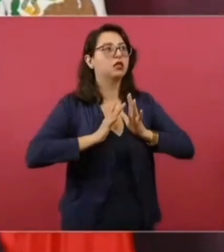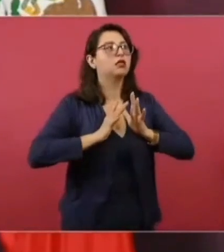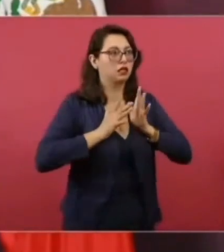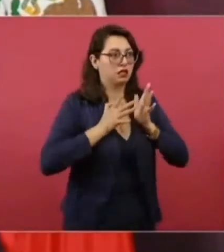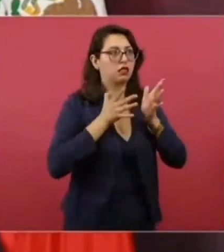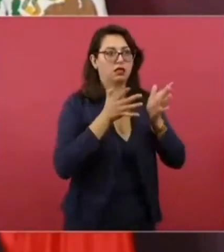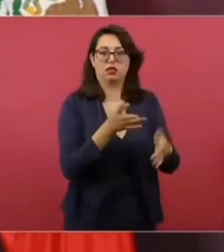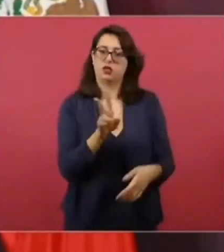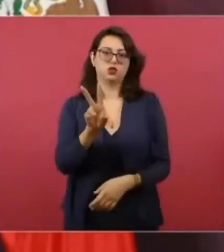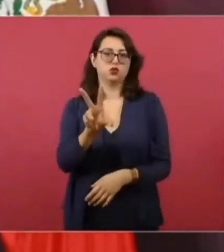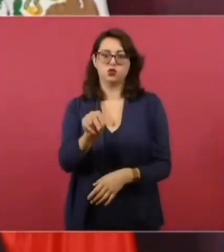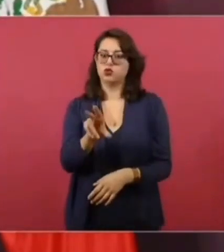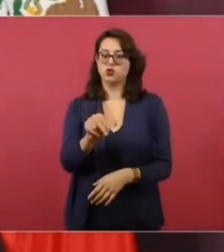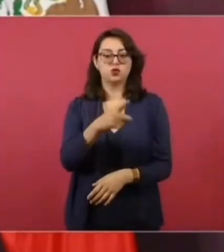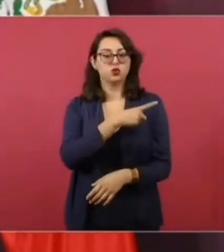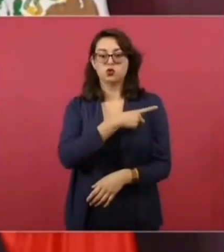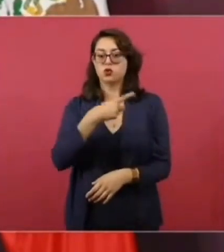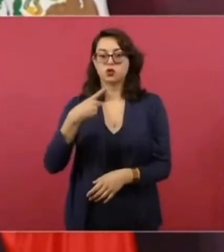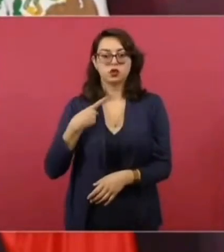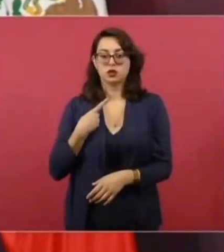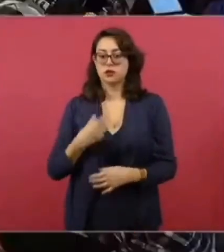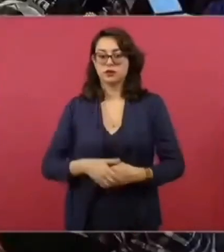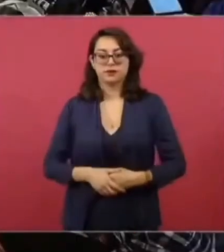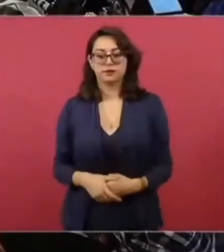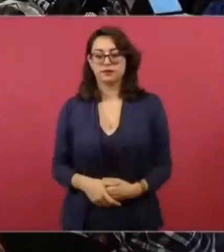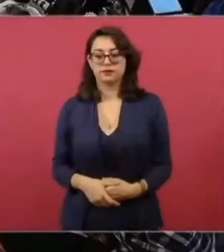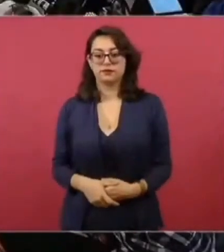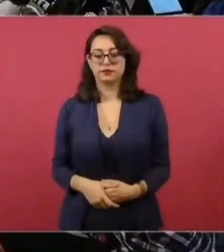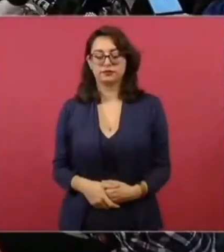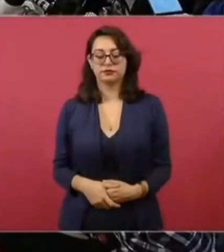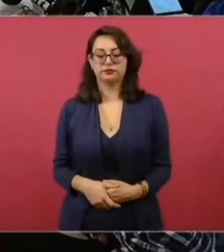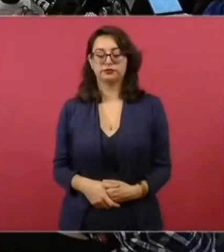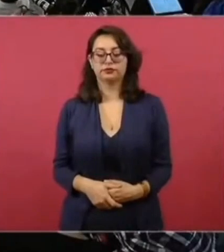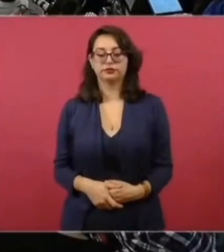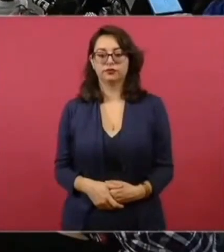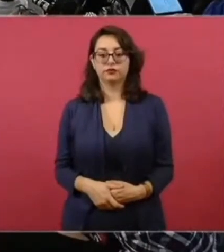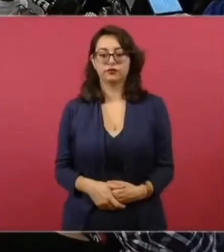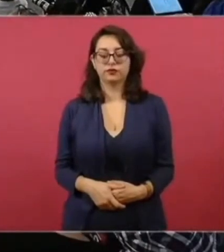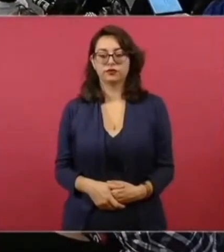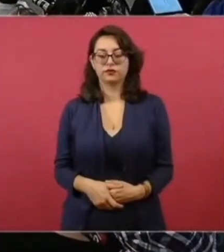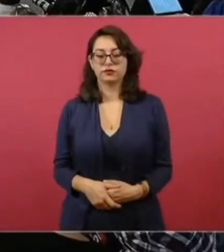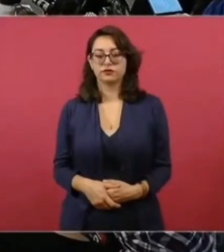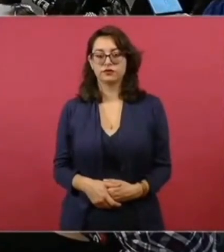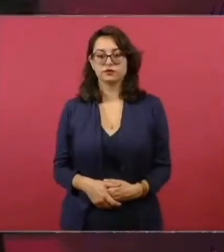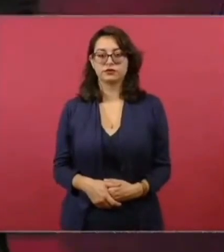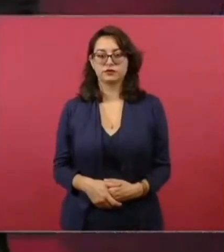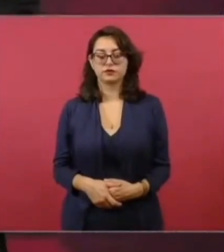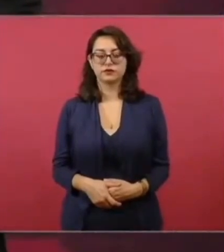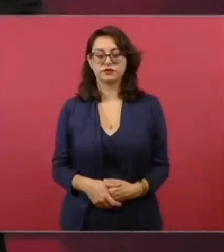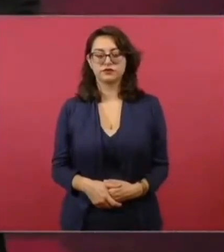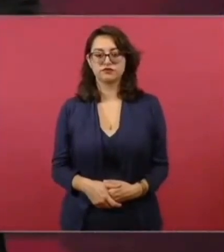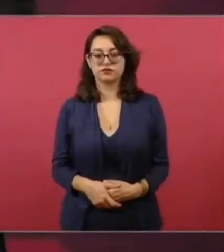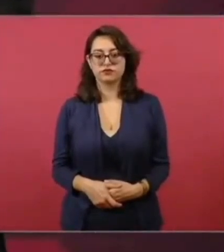Sí, hoy también. Sí. No, es que ya eso ya es, ya se los dije que nada más